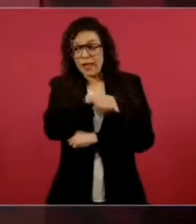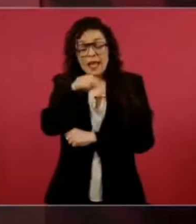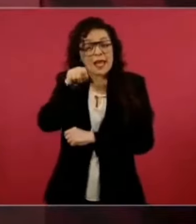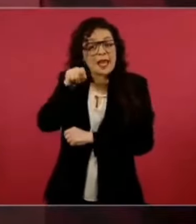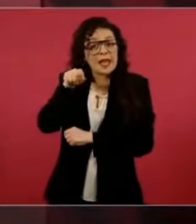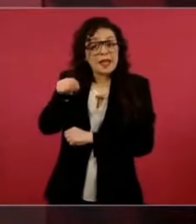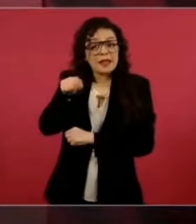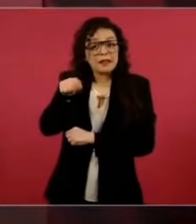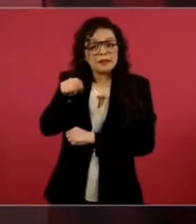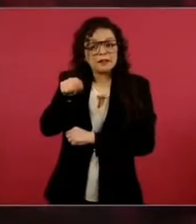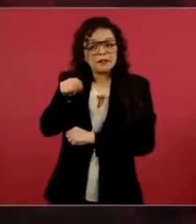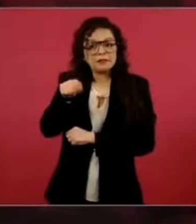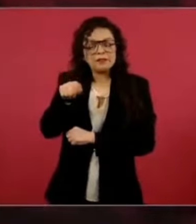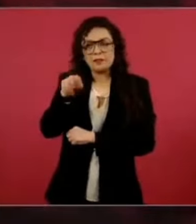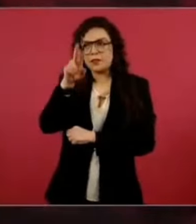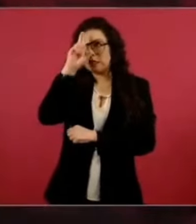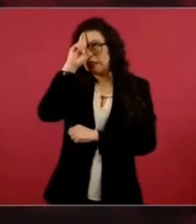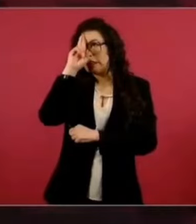los